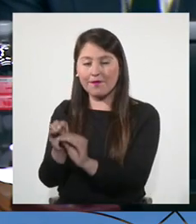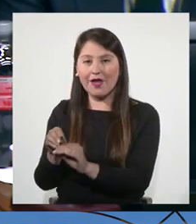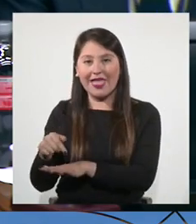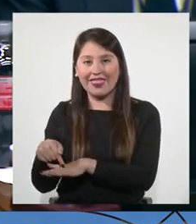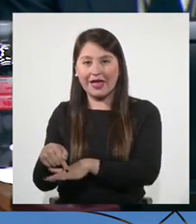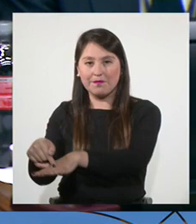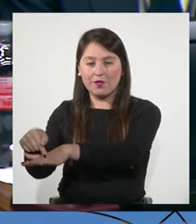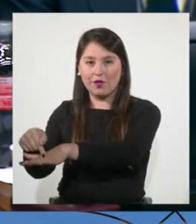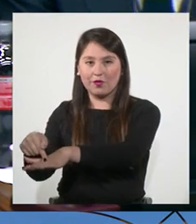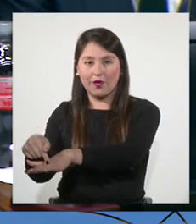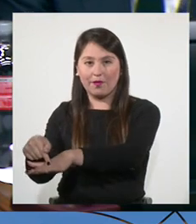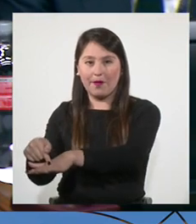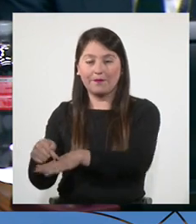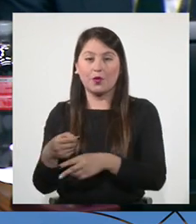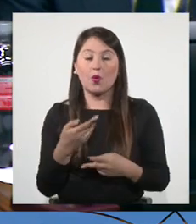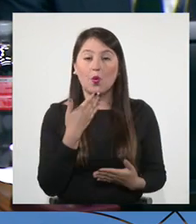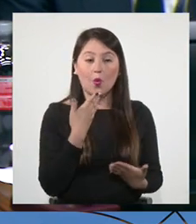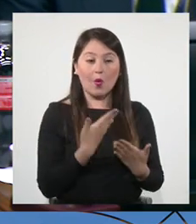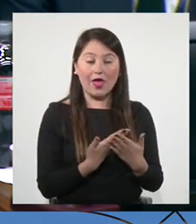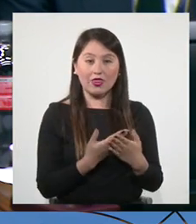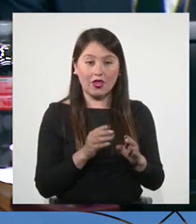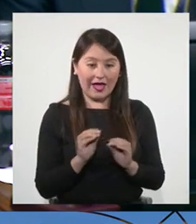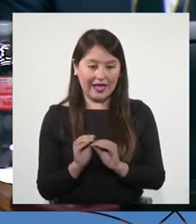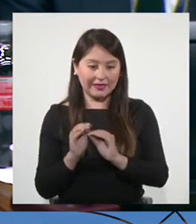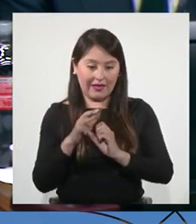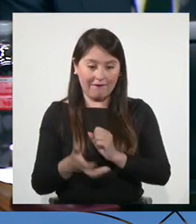lleguemos a Tesoro Público, ahí lo vamos a tener que discutir.